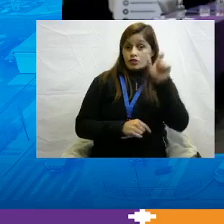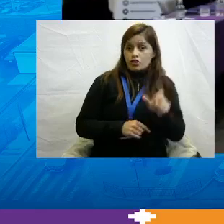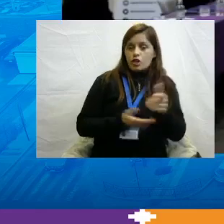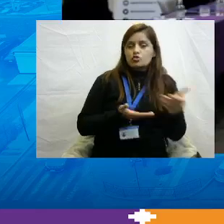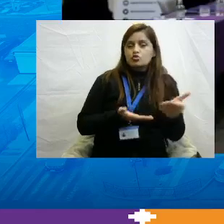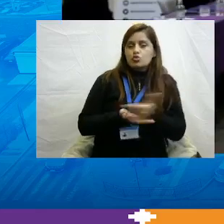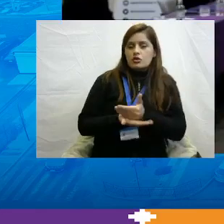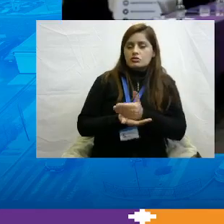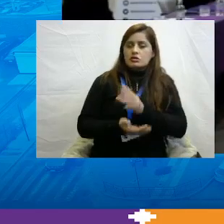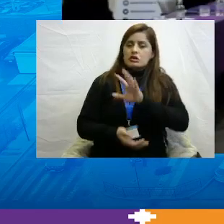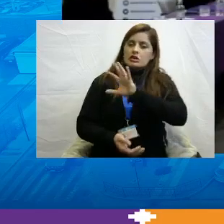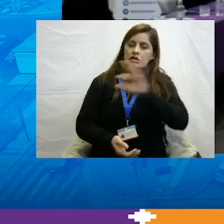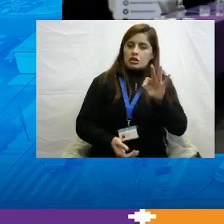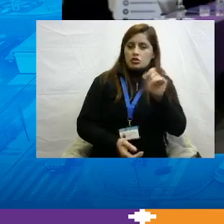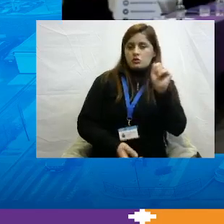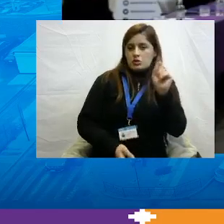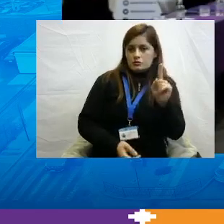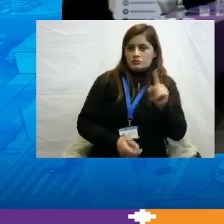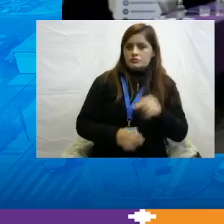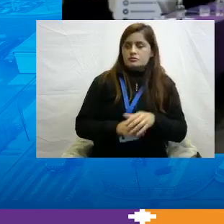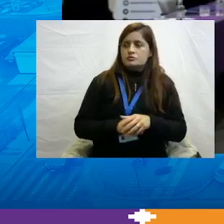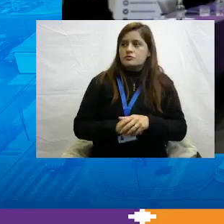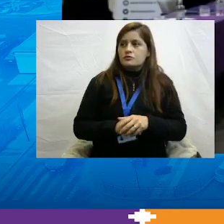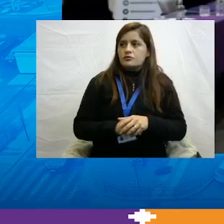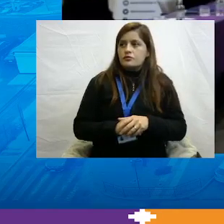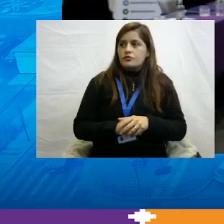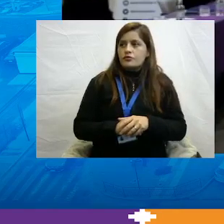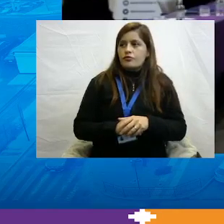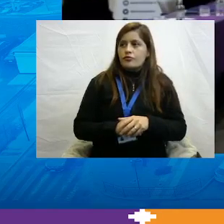504.111 pesos. 500.000. Y tiene